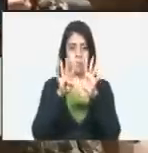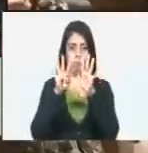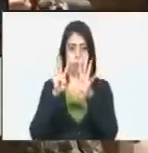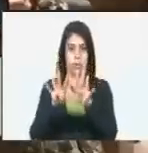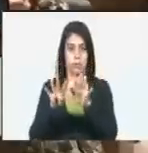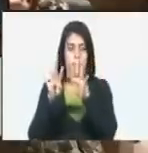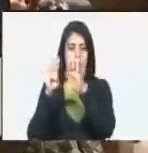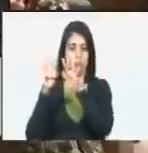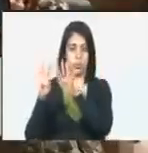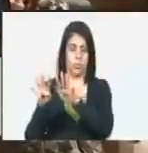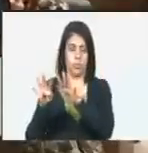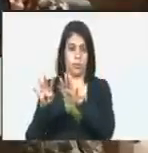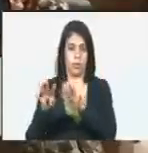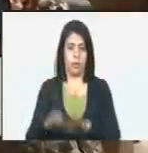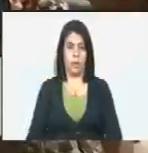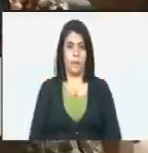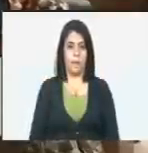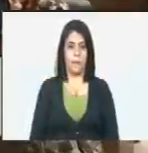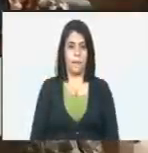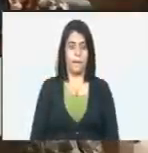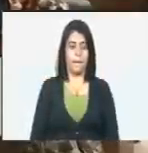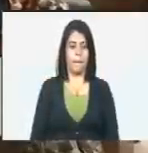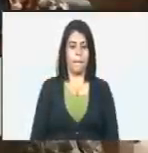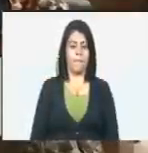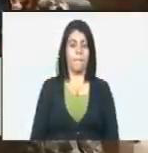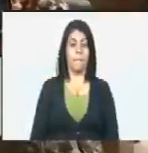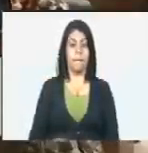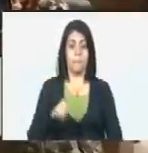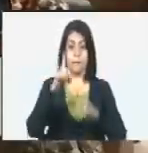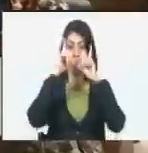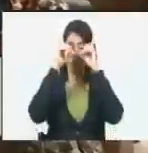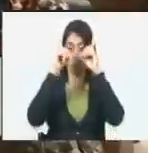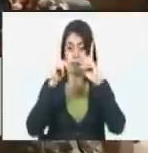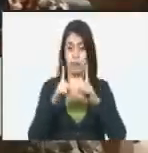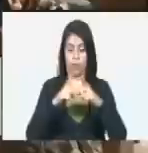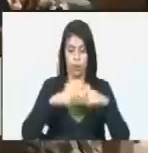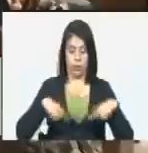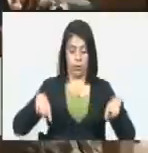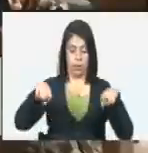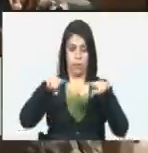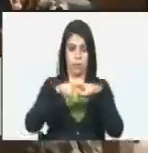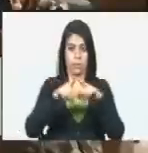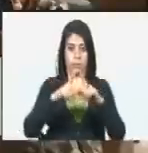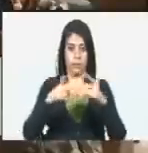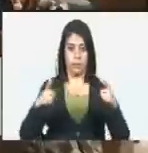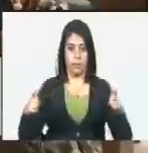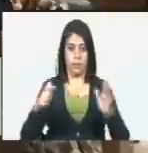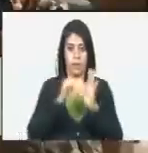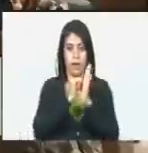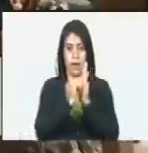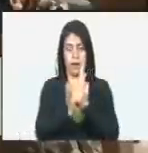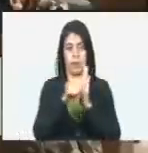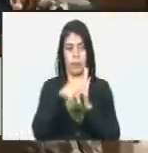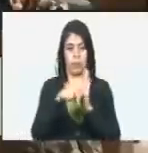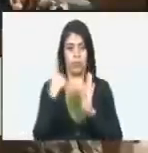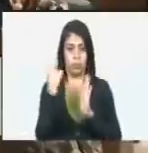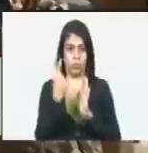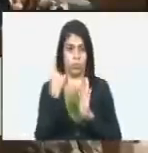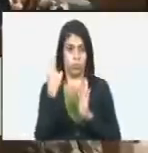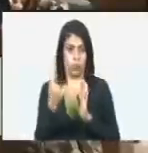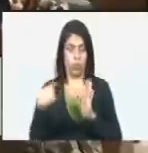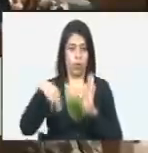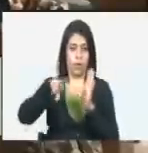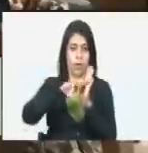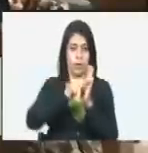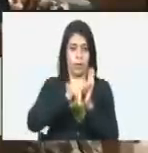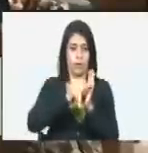1999, se tomó la decisión de ampliar ese artículo, de no solamente repetir lo